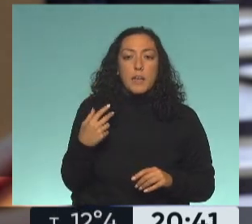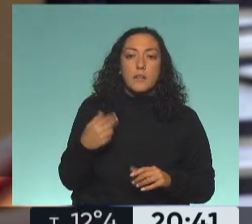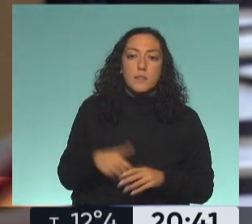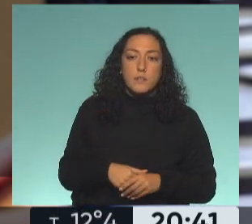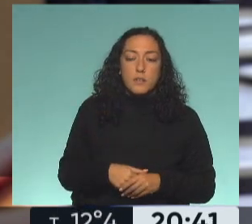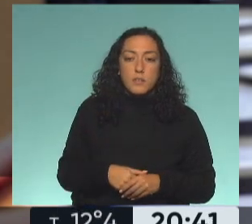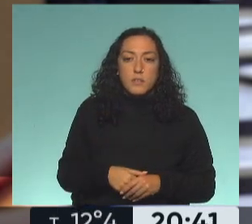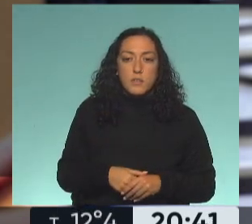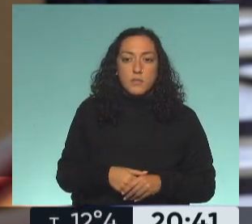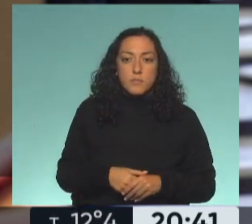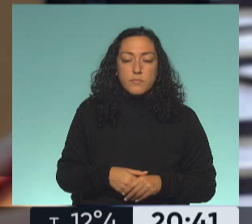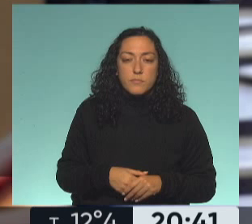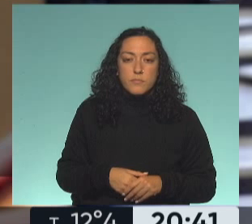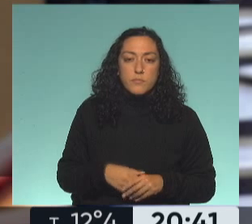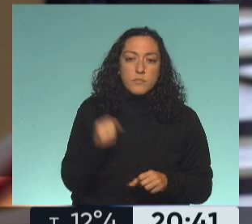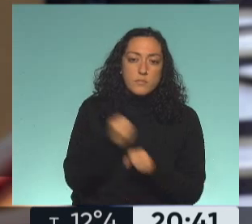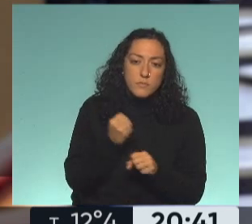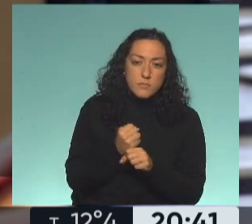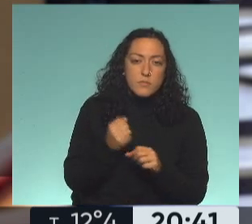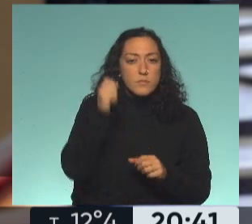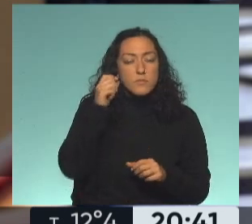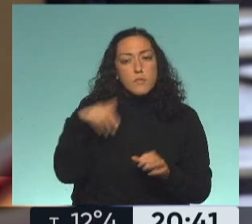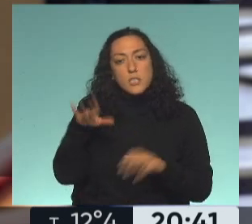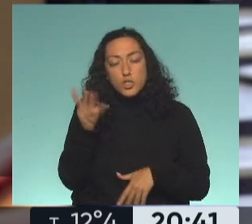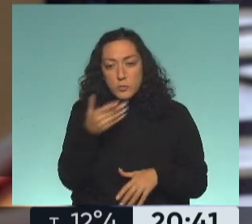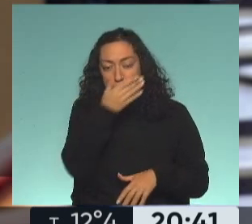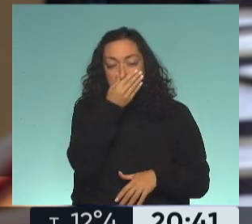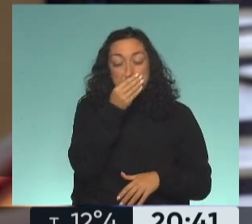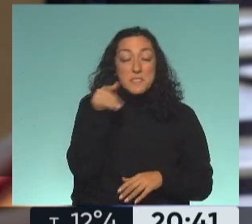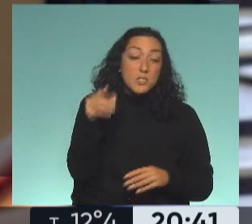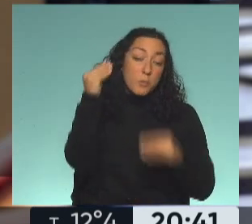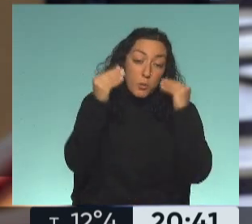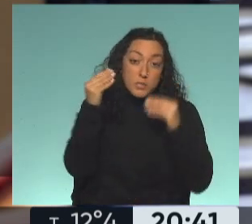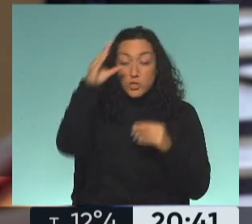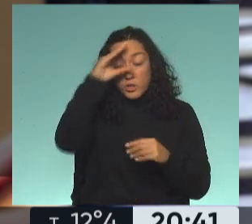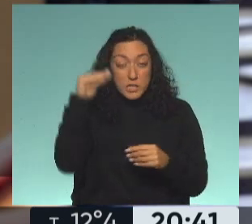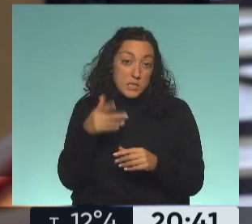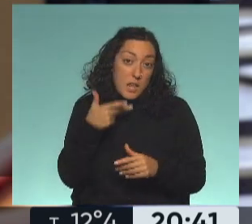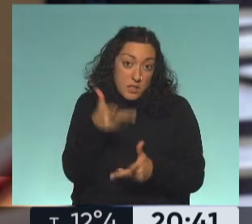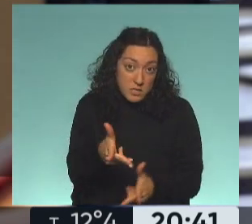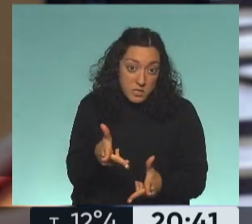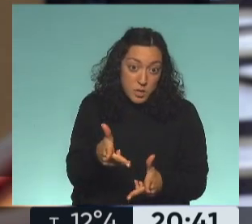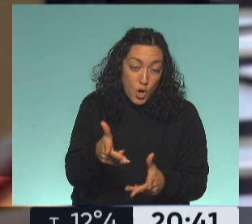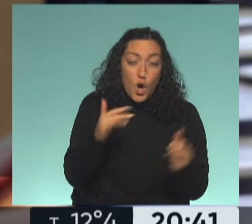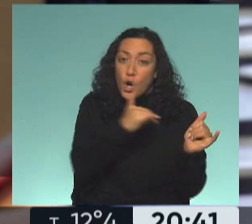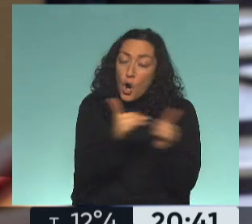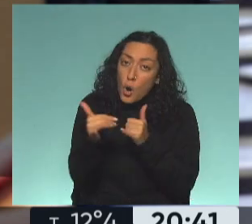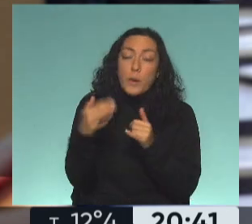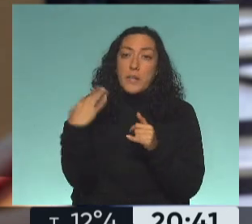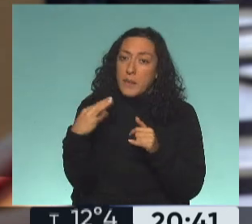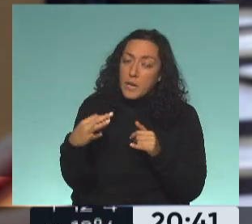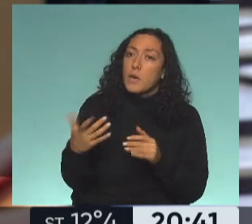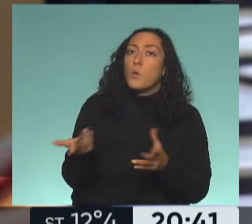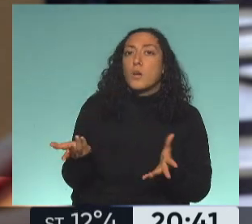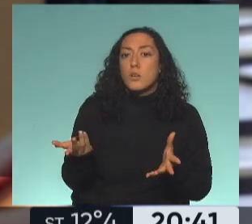triplica respecto a los adultos o los segmentos mayores. Esto es una preocupación, lo dijo Cristina el otro día en el discurso, habló de llegar a los jóvenes,